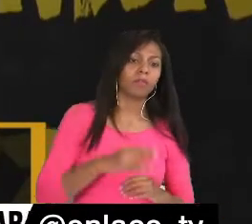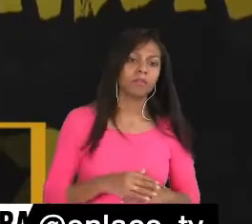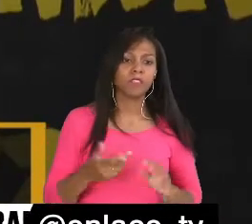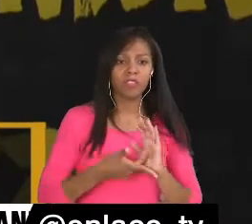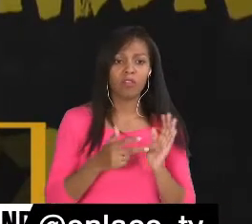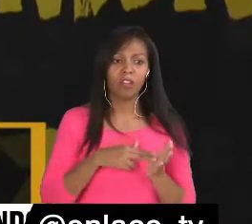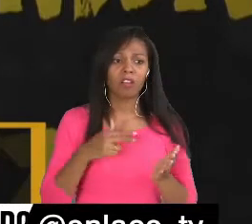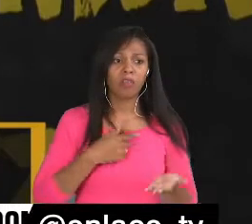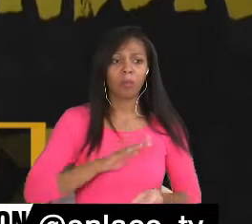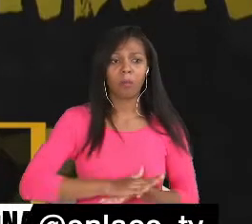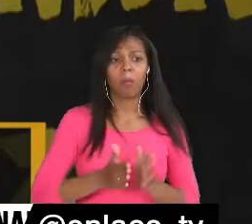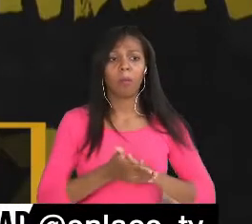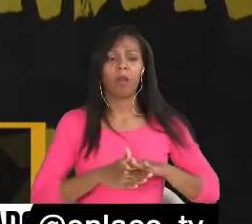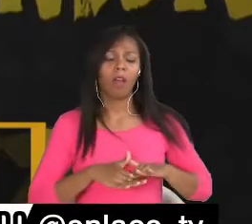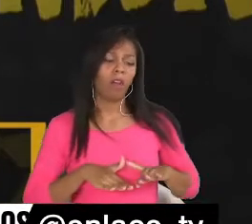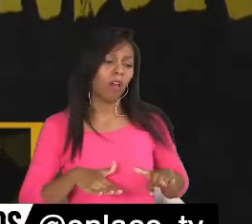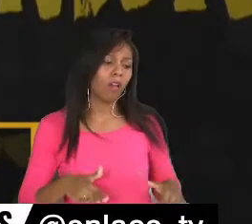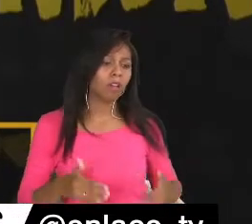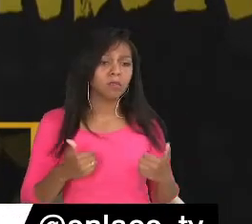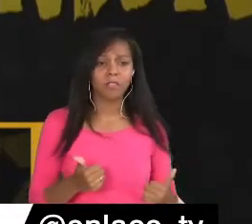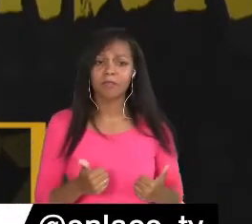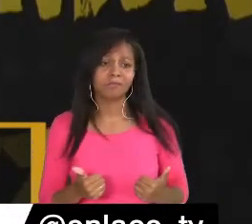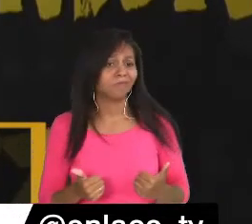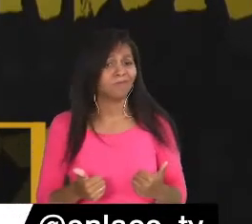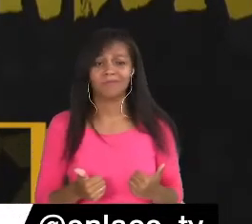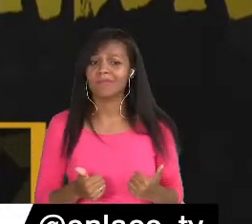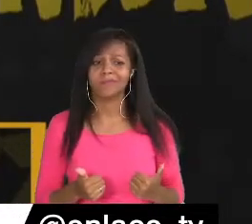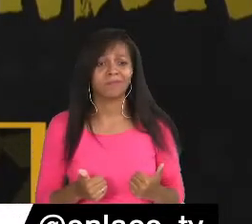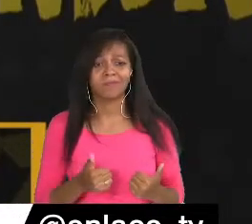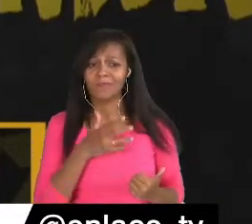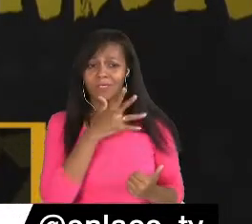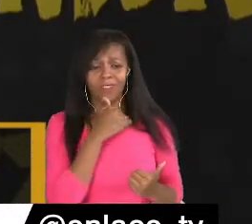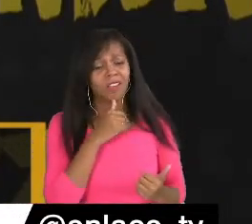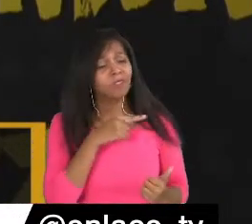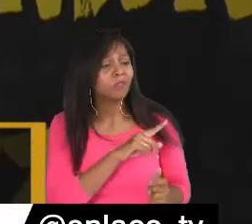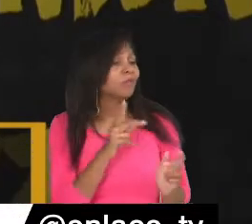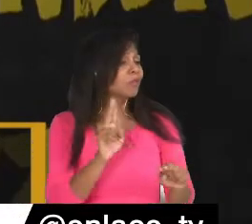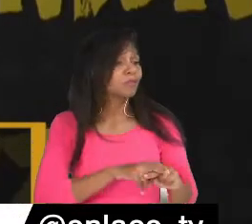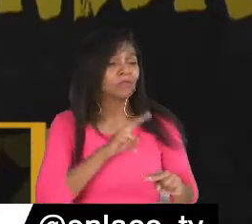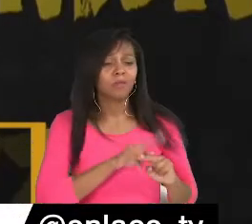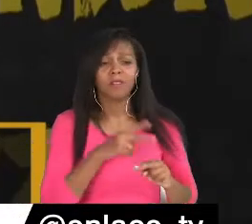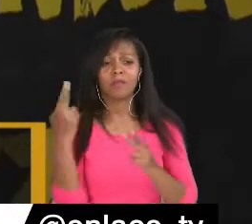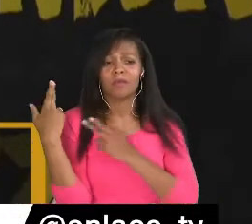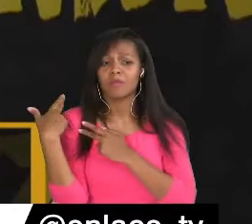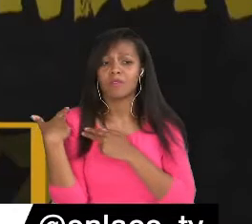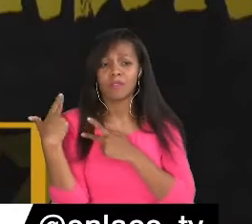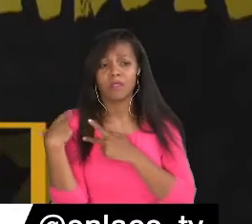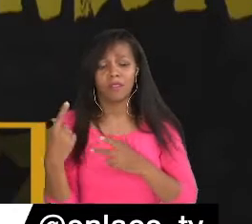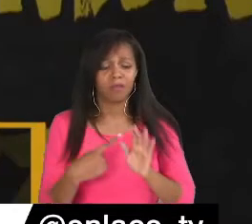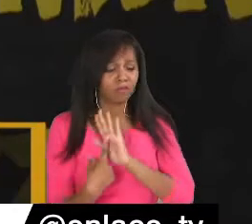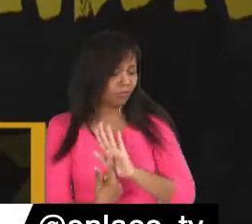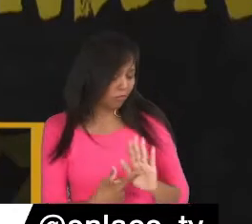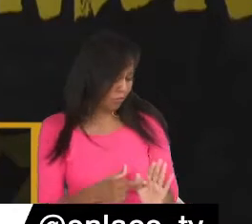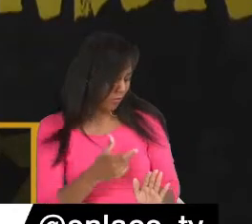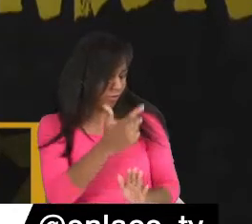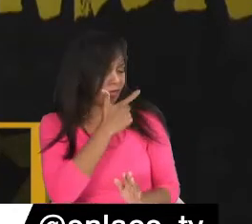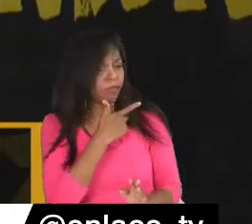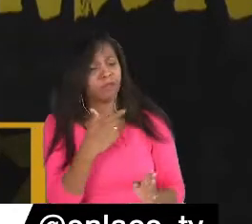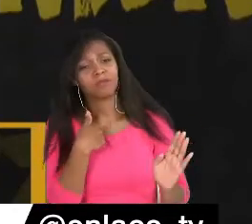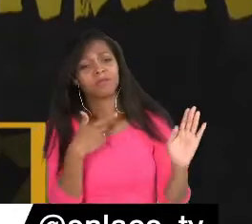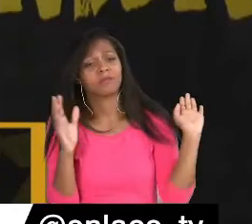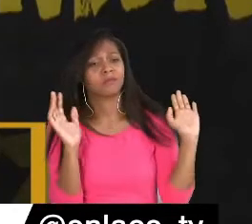o va a encontrar la seguridad, evadiendo sus responsabilidades que tiene que enfrentar con el verdadero sentido, con el verdadero criterio, porque